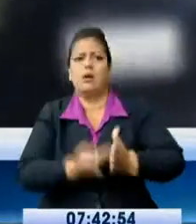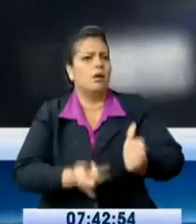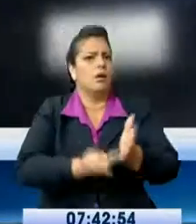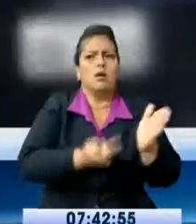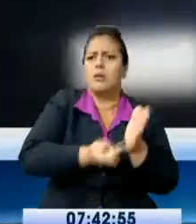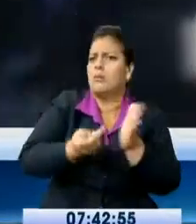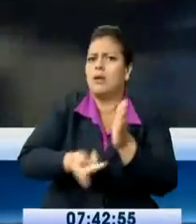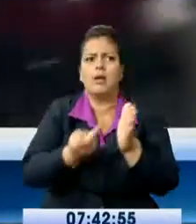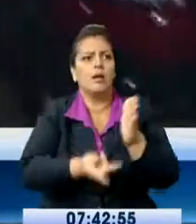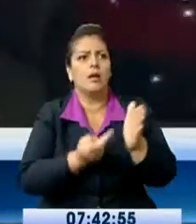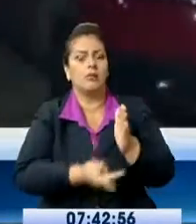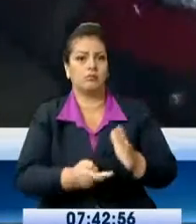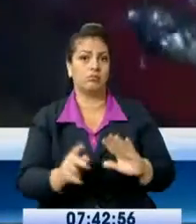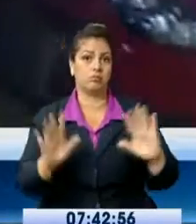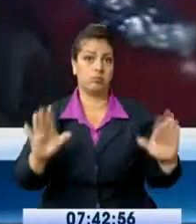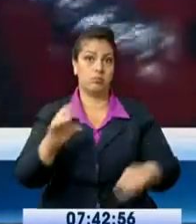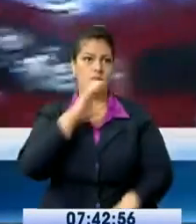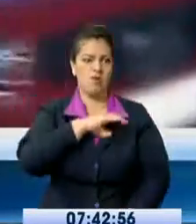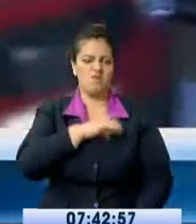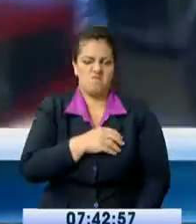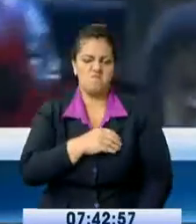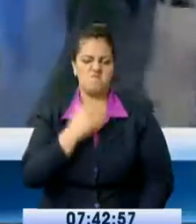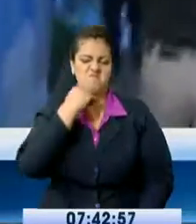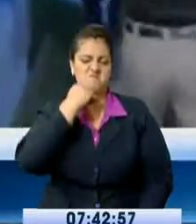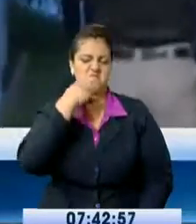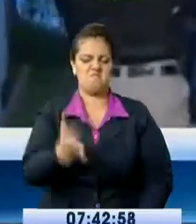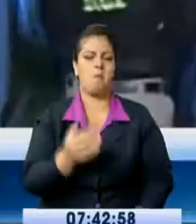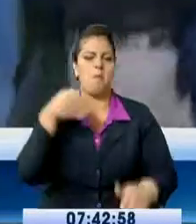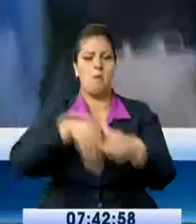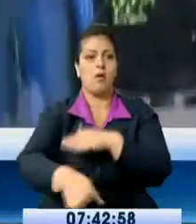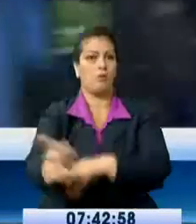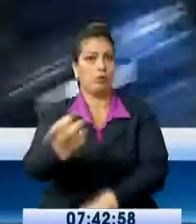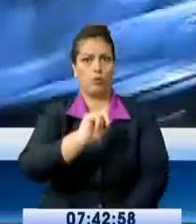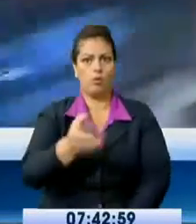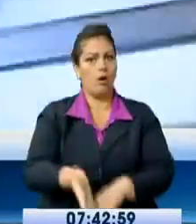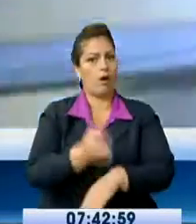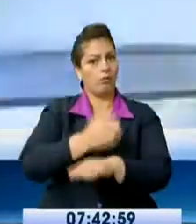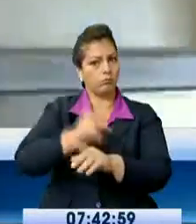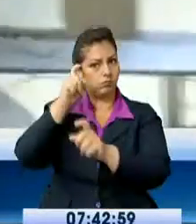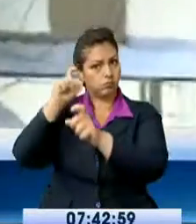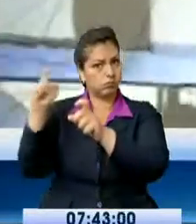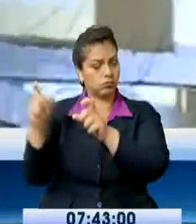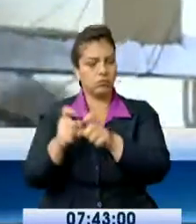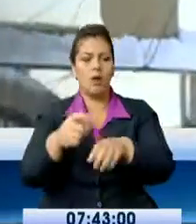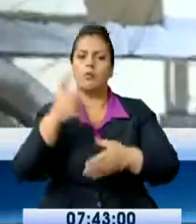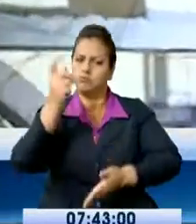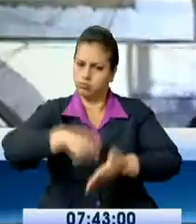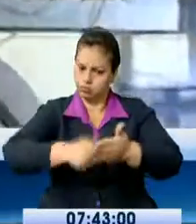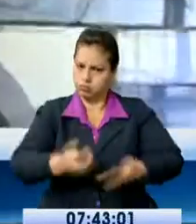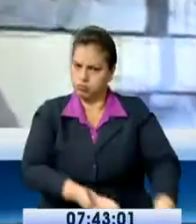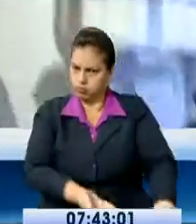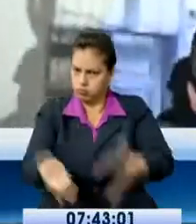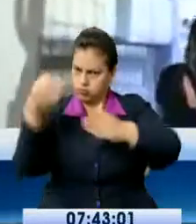pero la acción estaba autorizada por un juez y vigilada por la fiscalía. ¡Arriba, arriba, arriba, arriba, por ahí, por ahí!